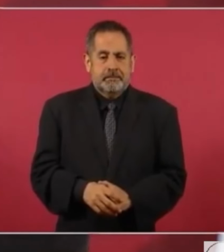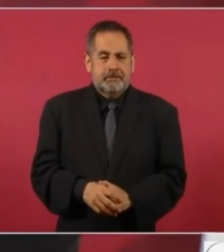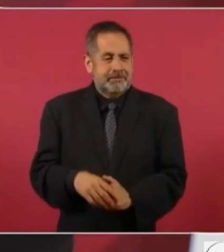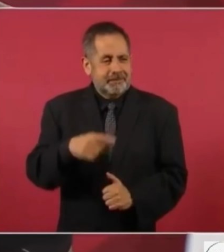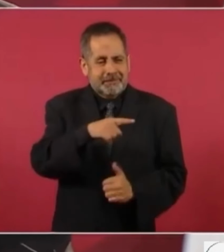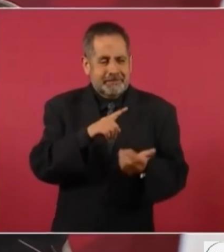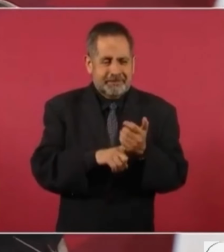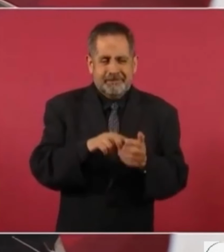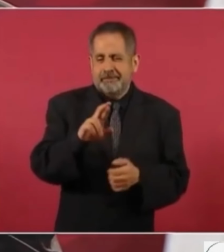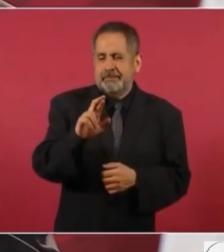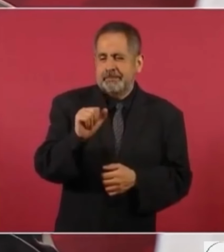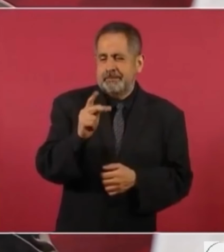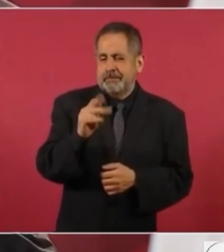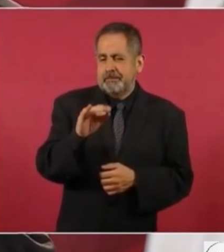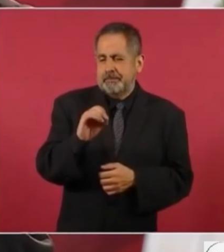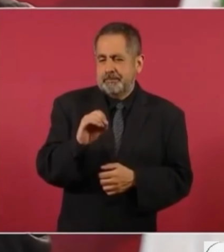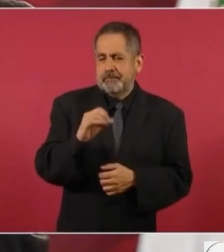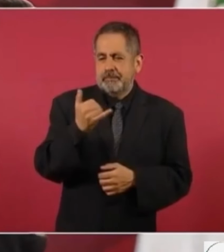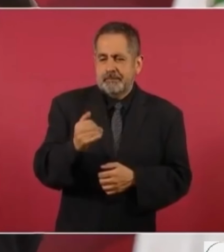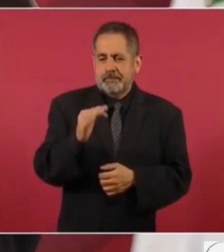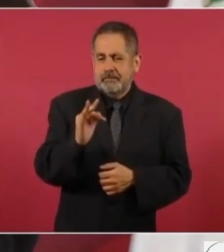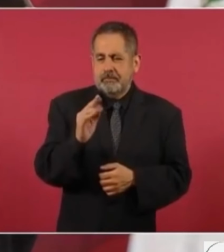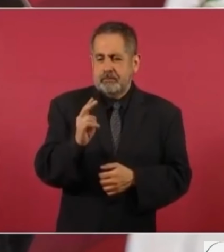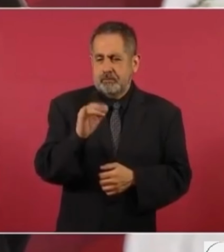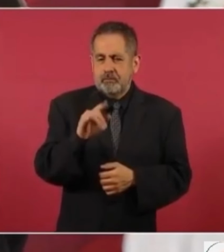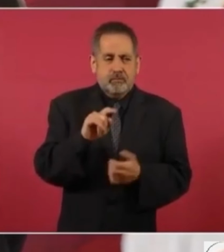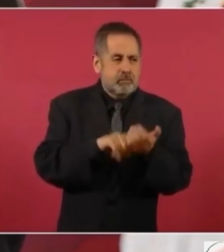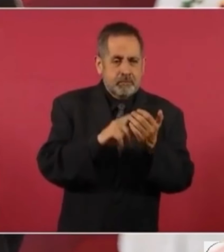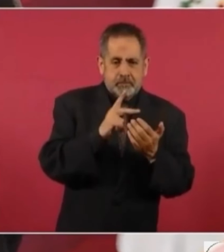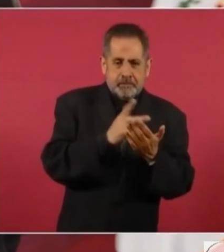operativo rápido y furioso. Pues, ¿qué pasó